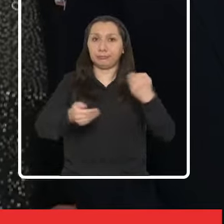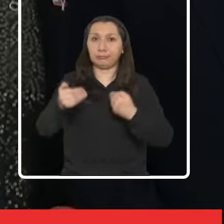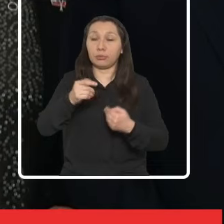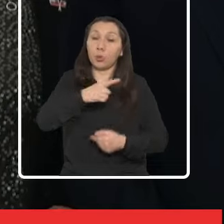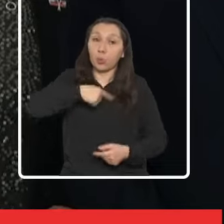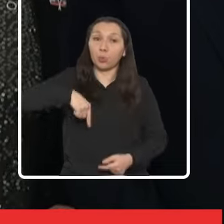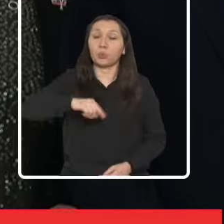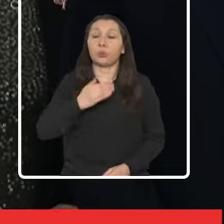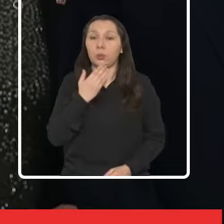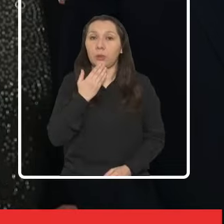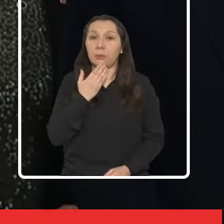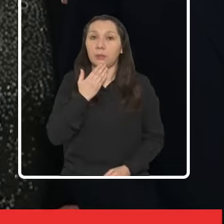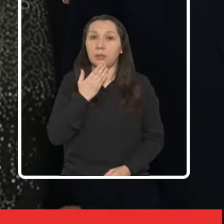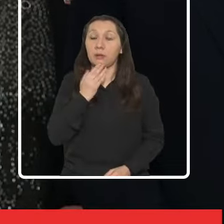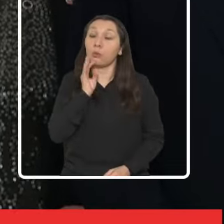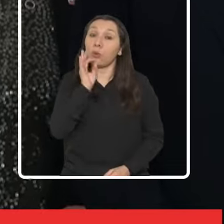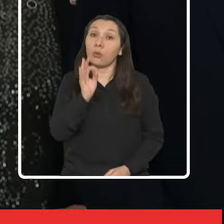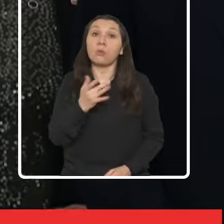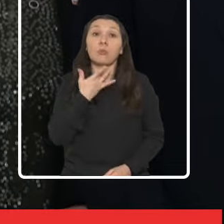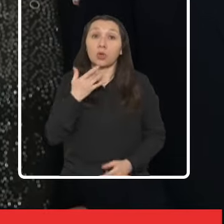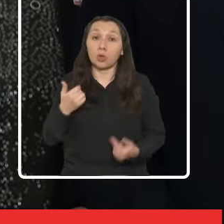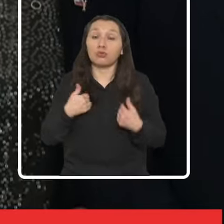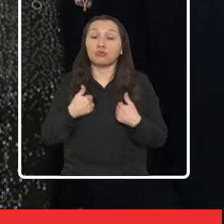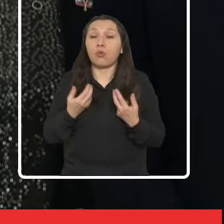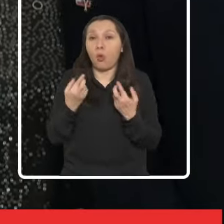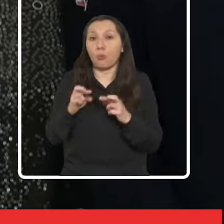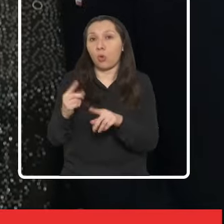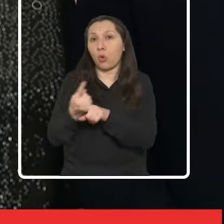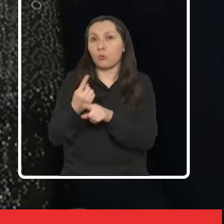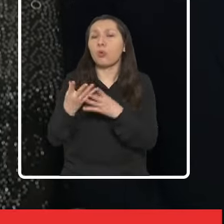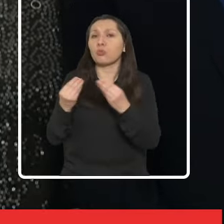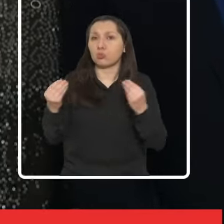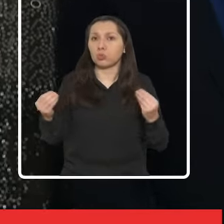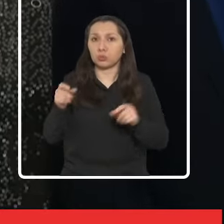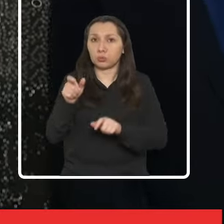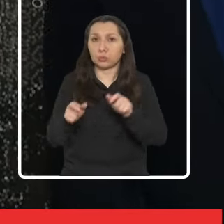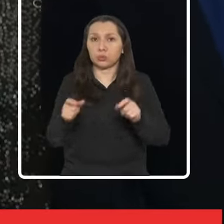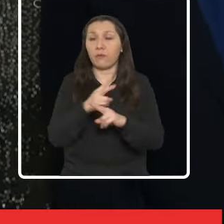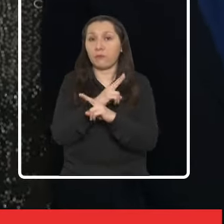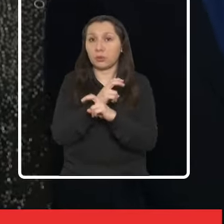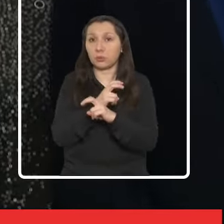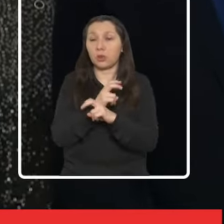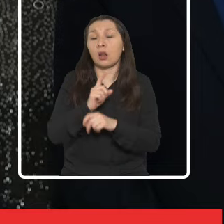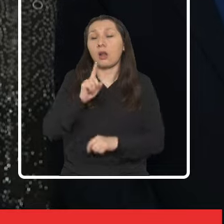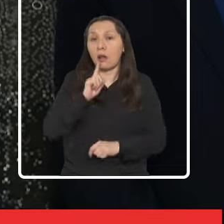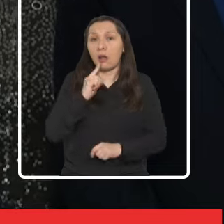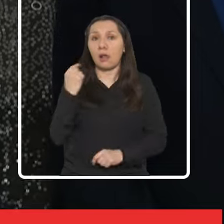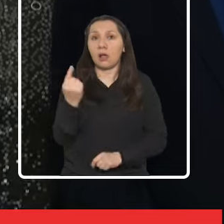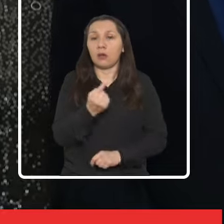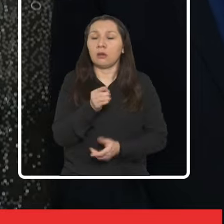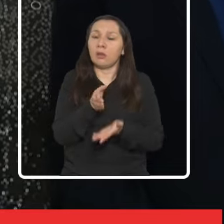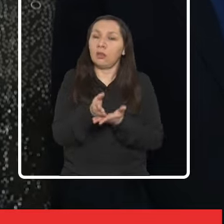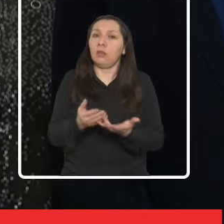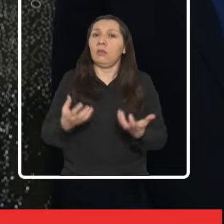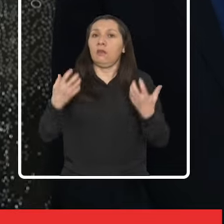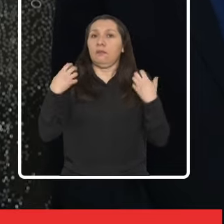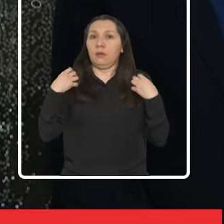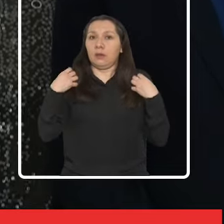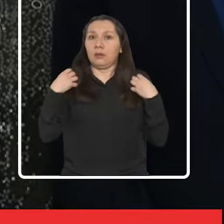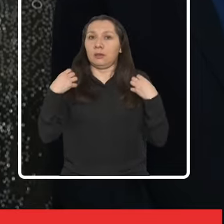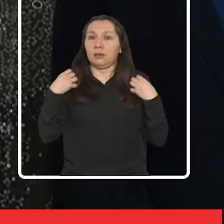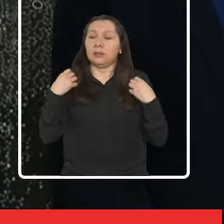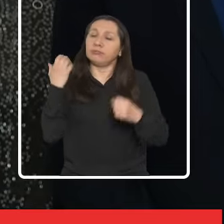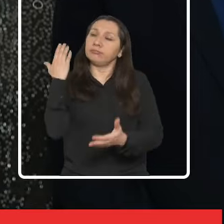Nosotros también, y lo digo porque he tenido la oportunidad de conversar con muchos de ellos, tenemos el deber